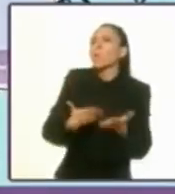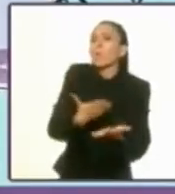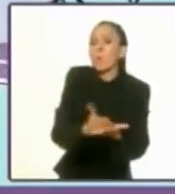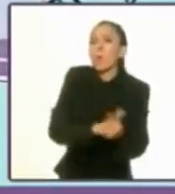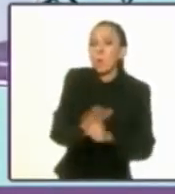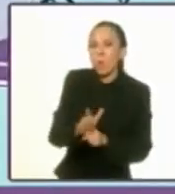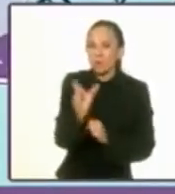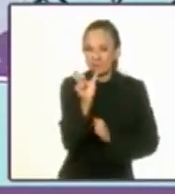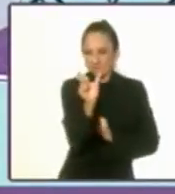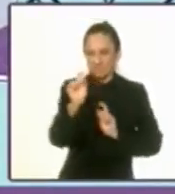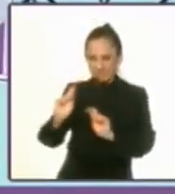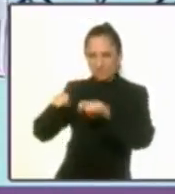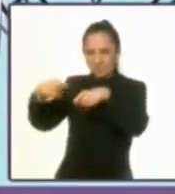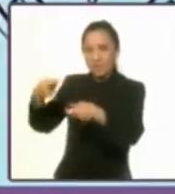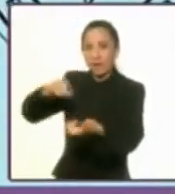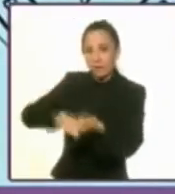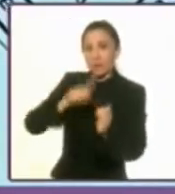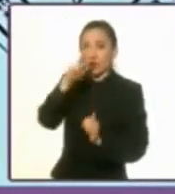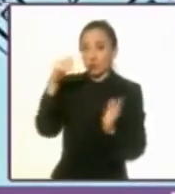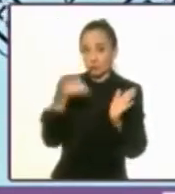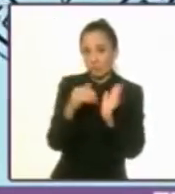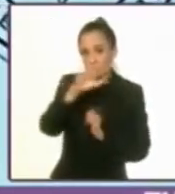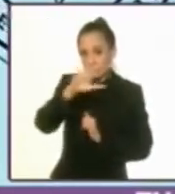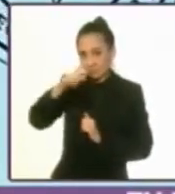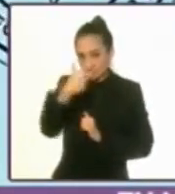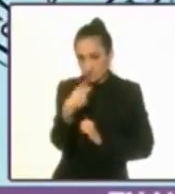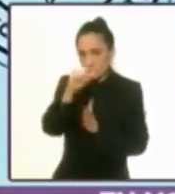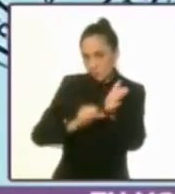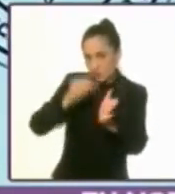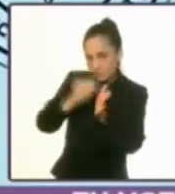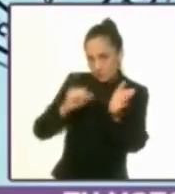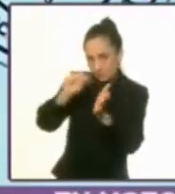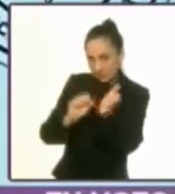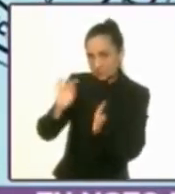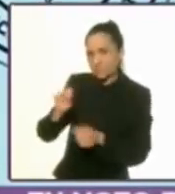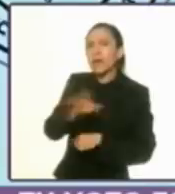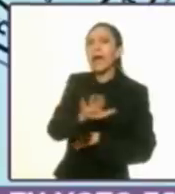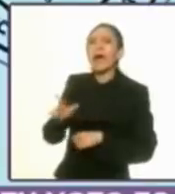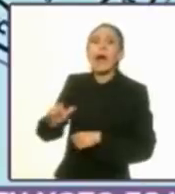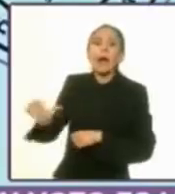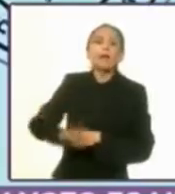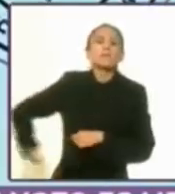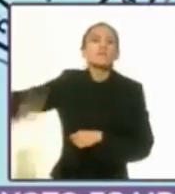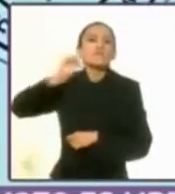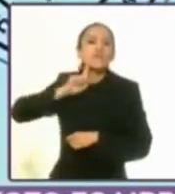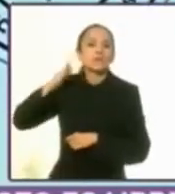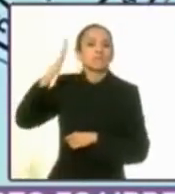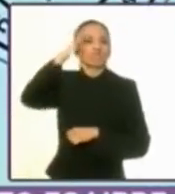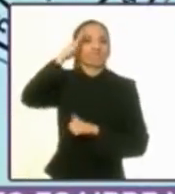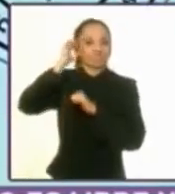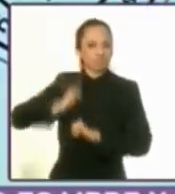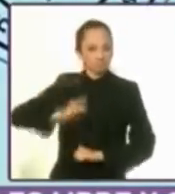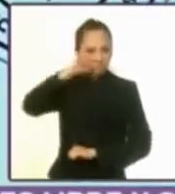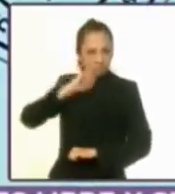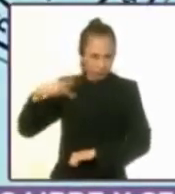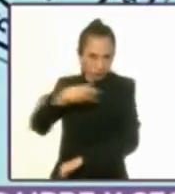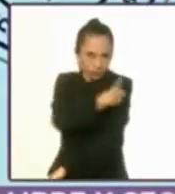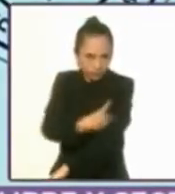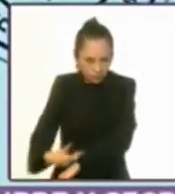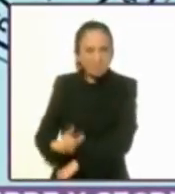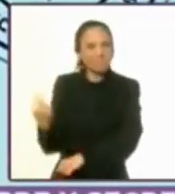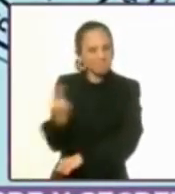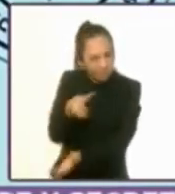tarjeta 2500 pesos mensuales a todas las mujeres jefas de familia de esta ciudad necesitamos apoyar las que estamos